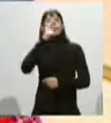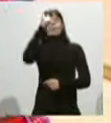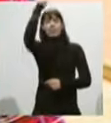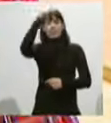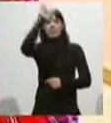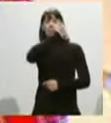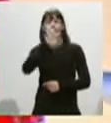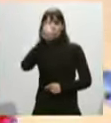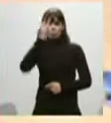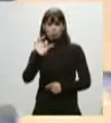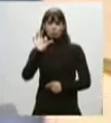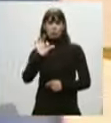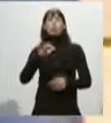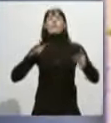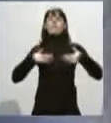or Die.